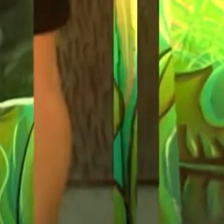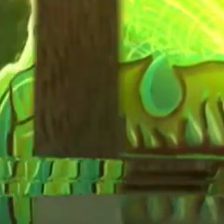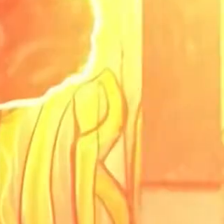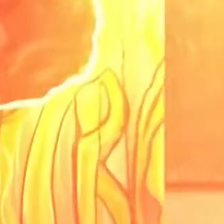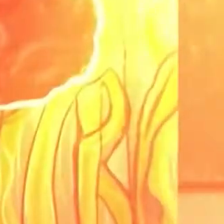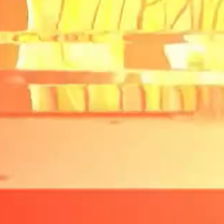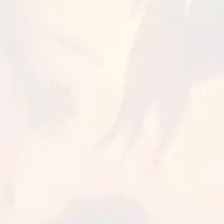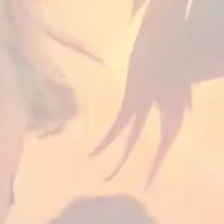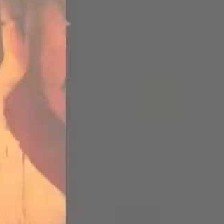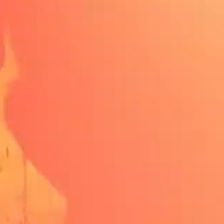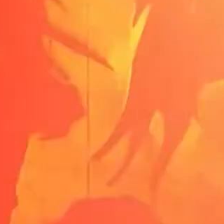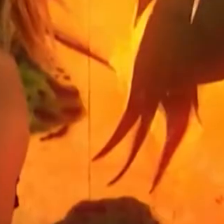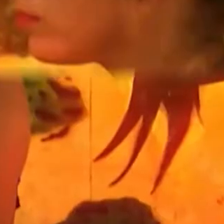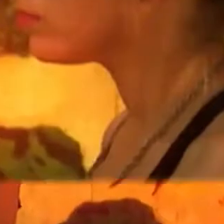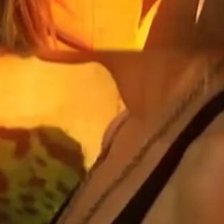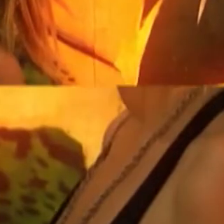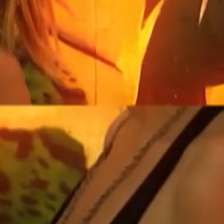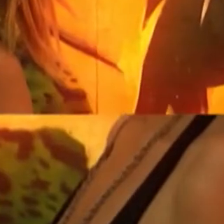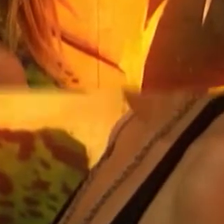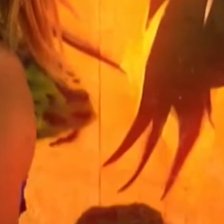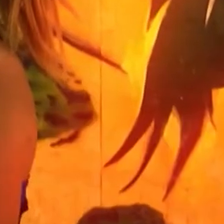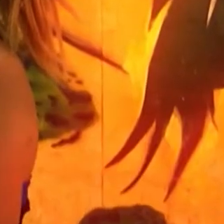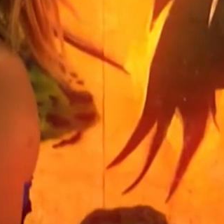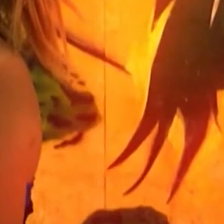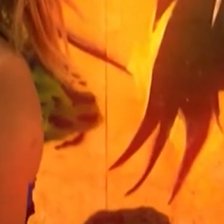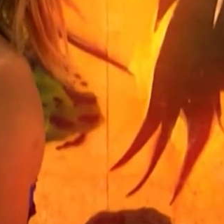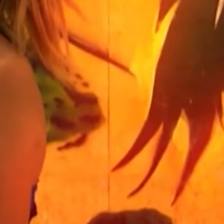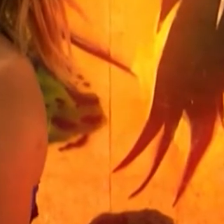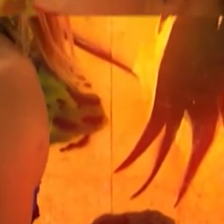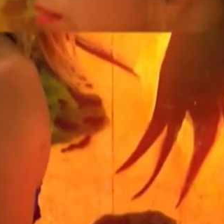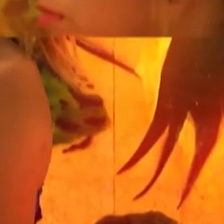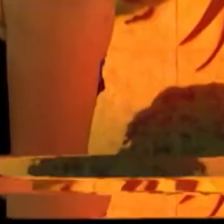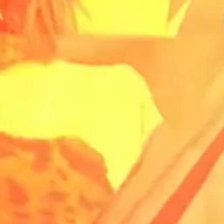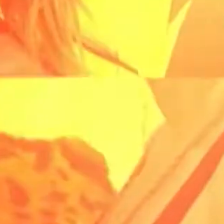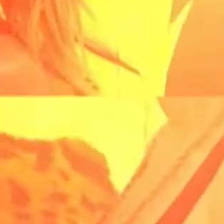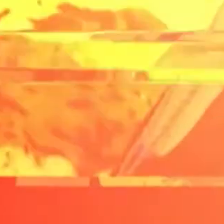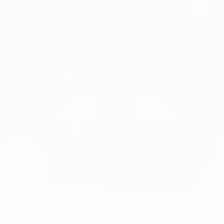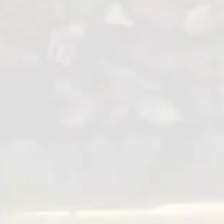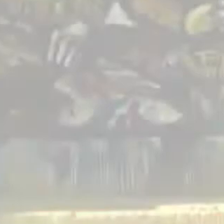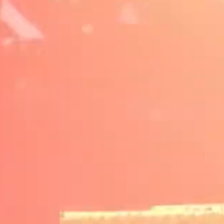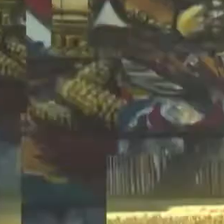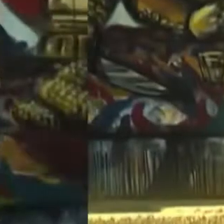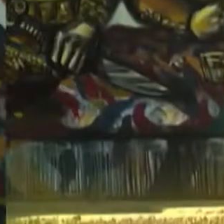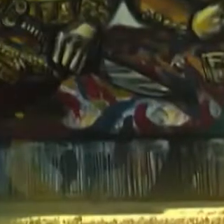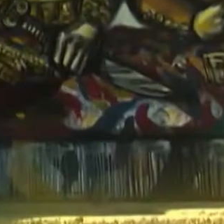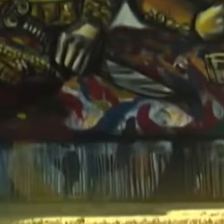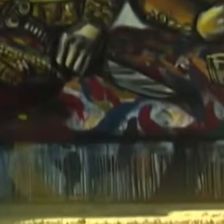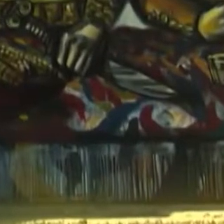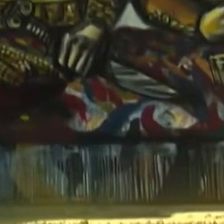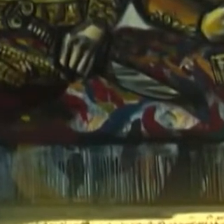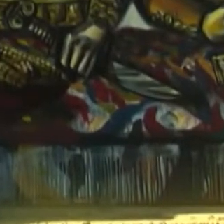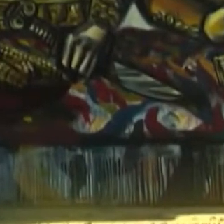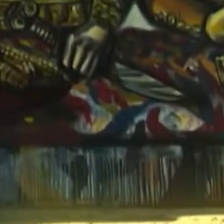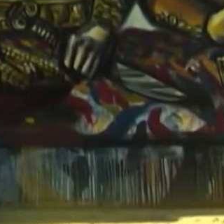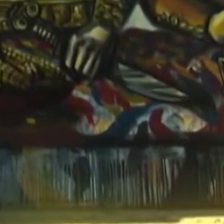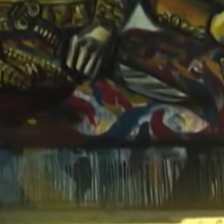Ay, corazón, corazón, corazón, tus ojos me están llenando solo